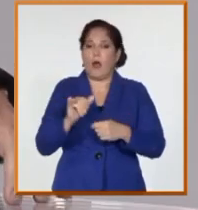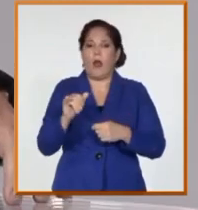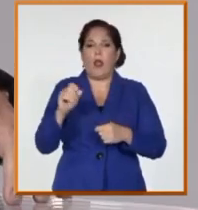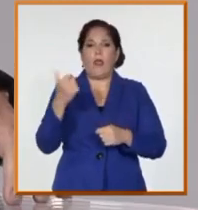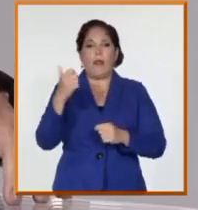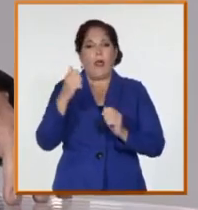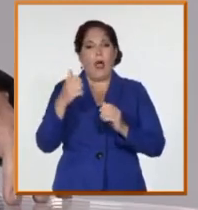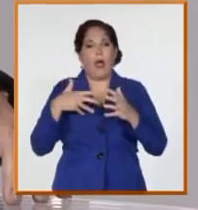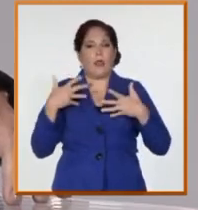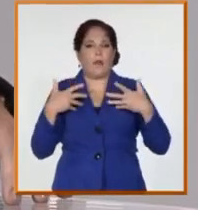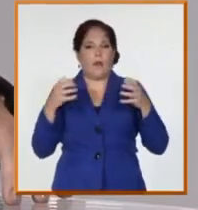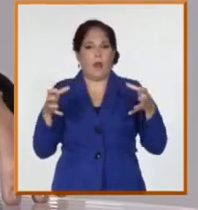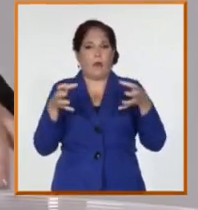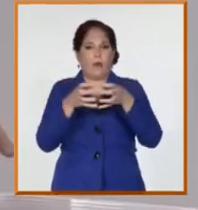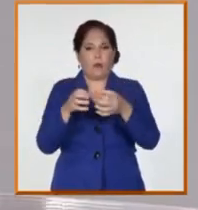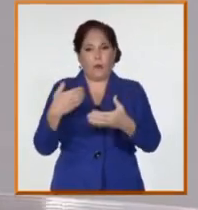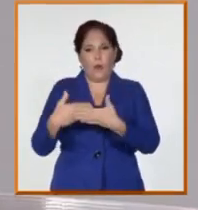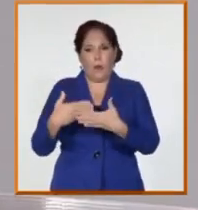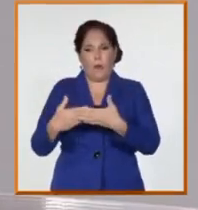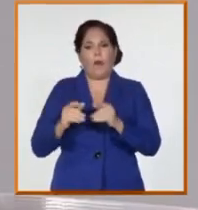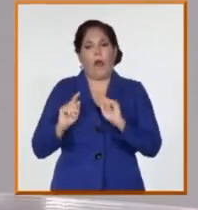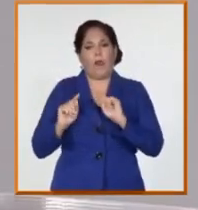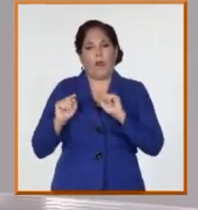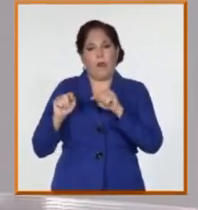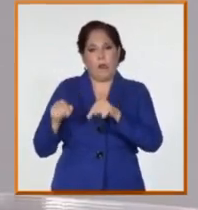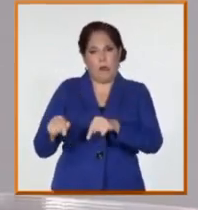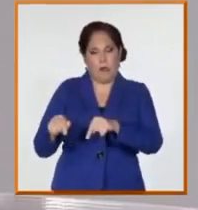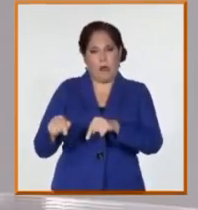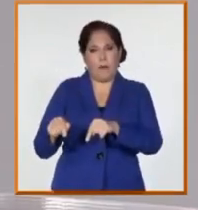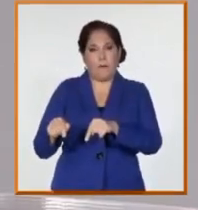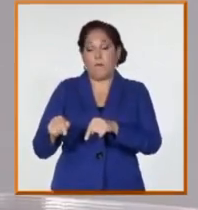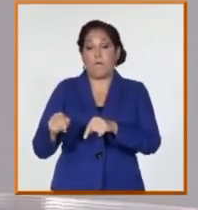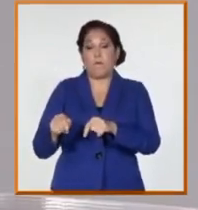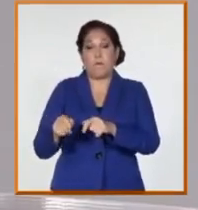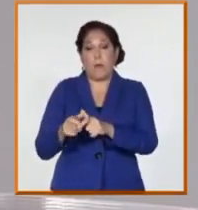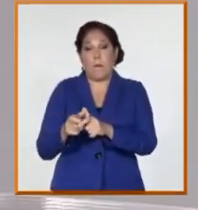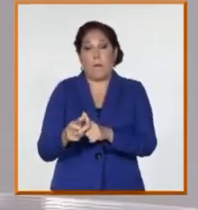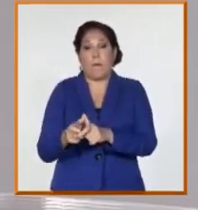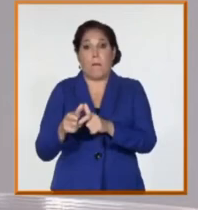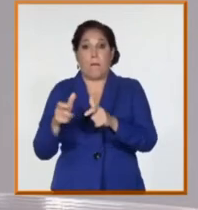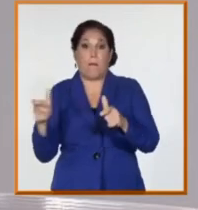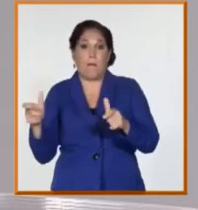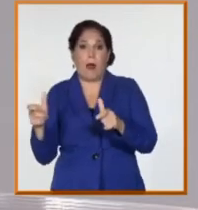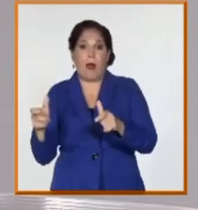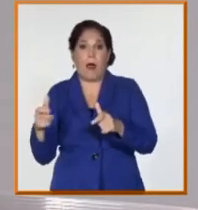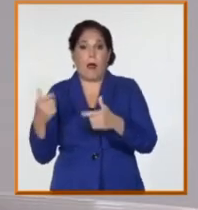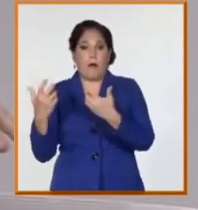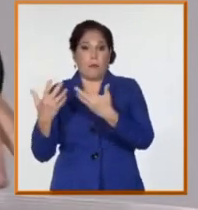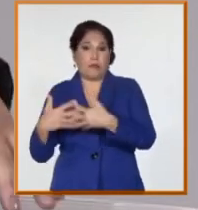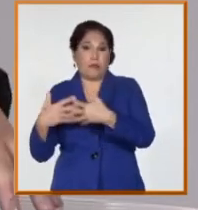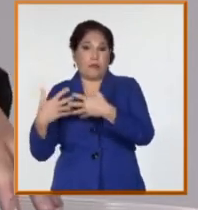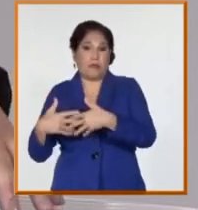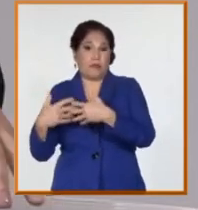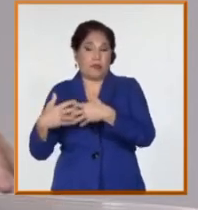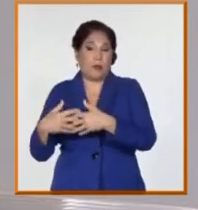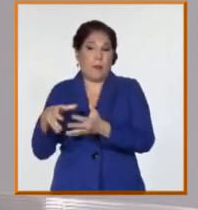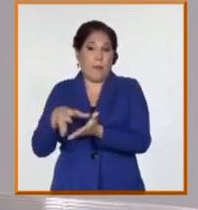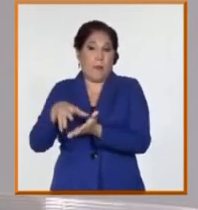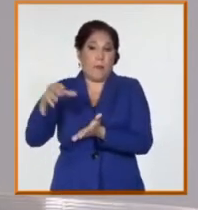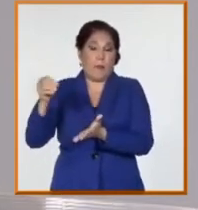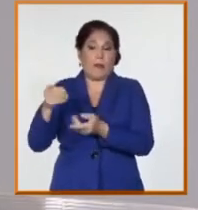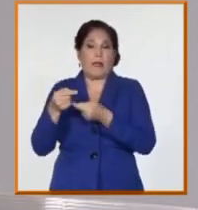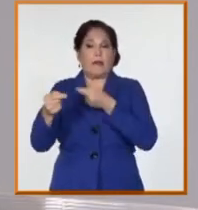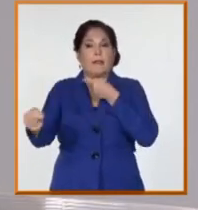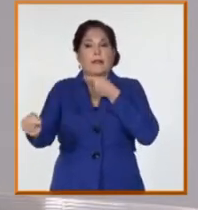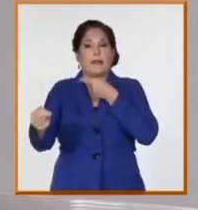actividades que encierra el grupo empresarial y el gran la gran parte también de su plantel Industrial está cerca de estas zonas